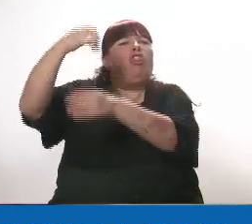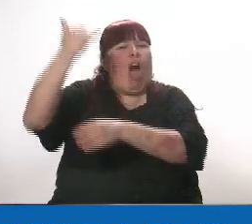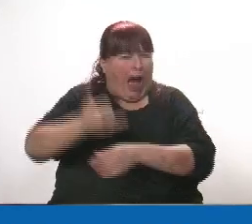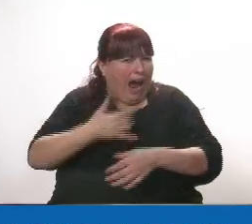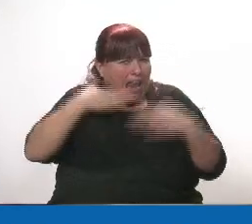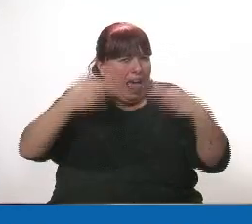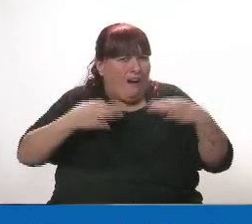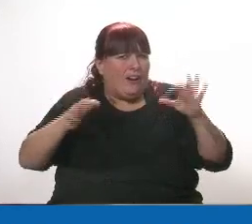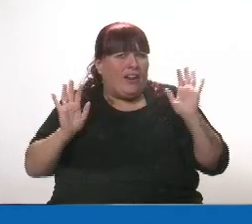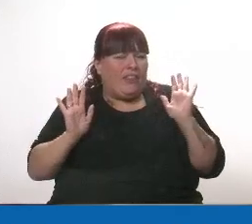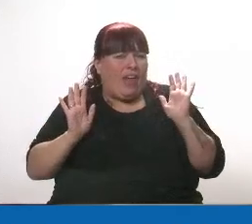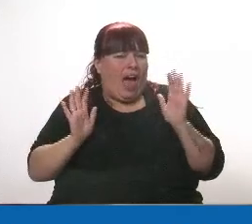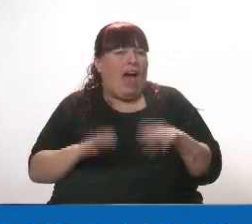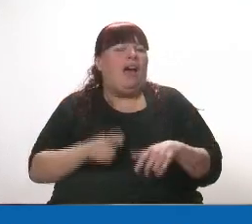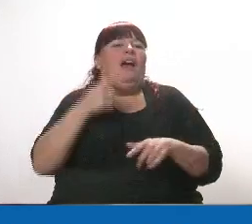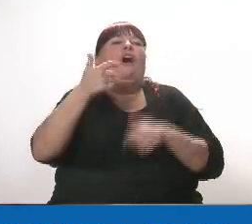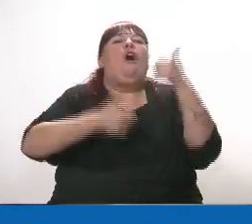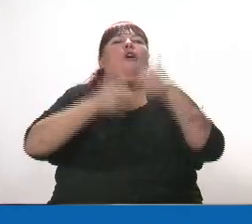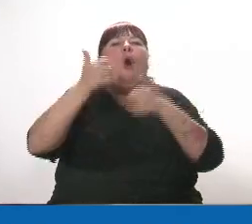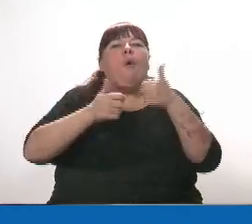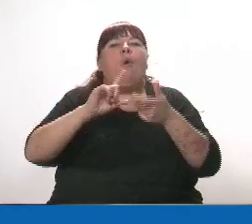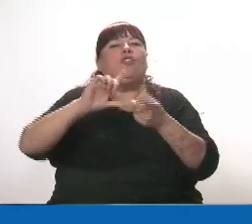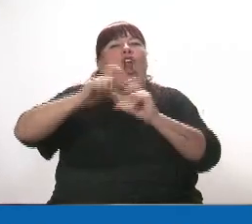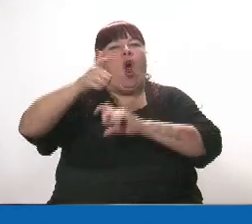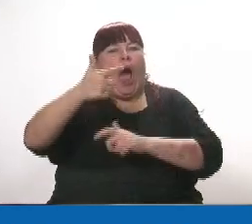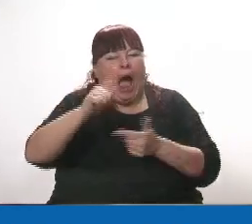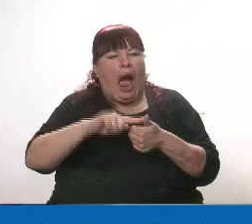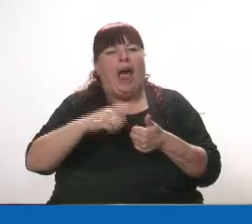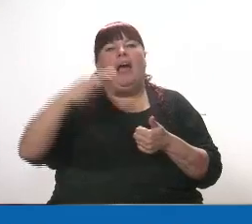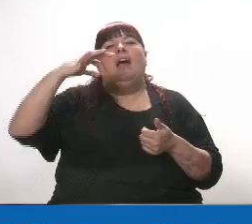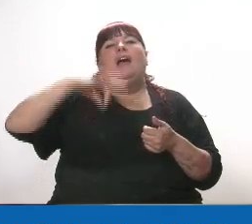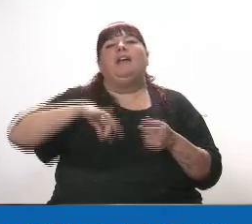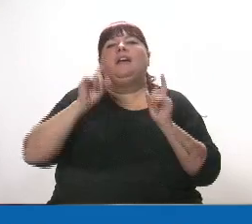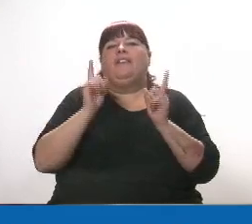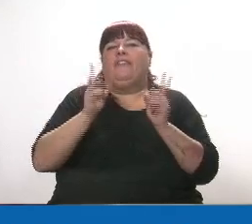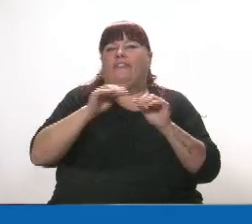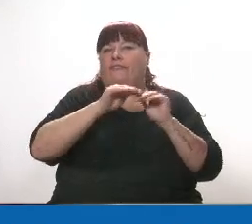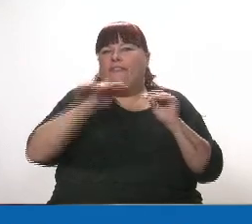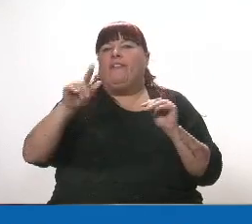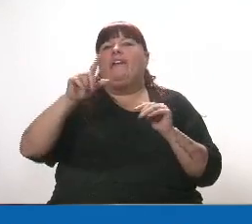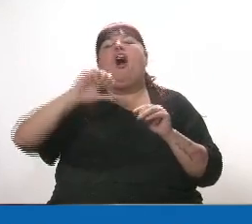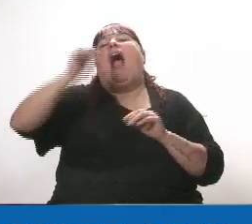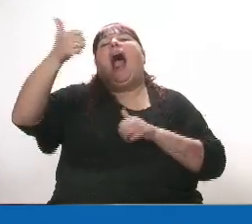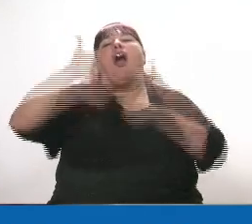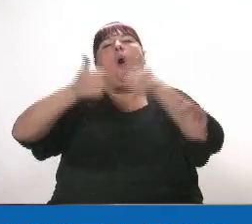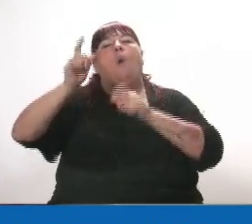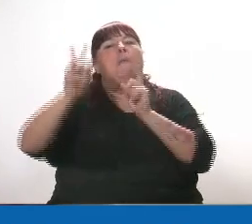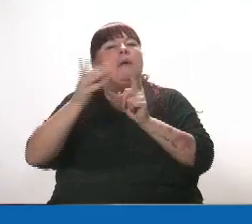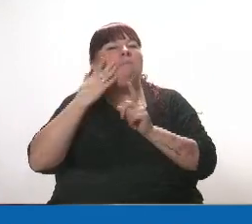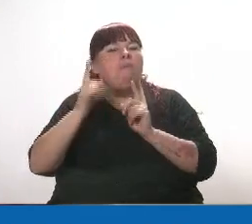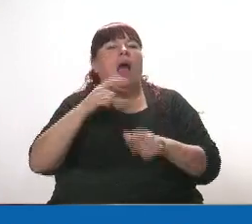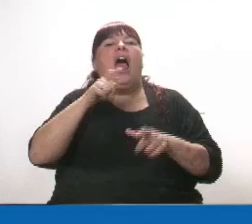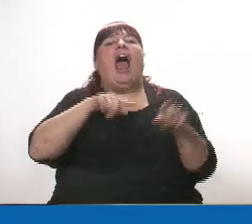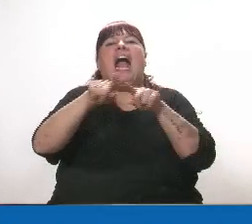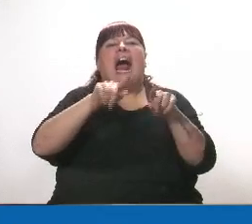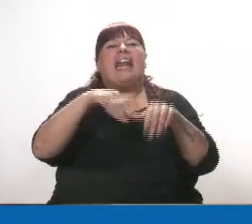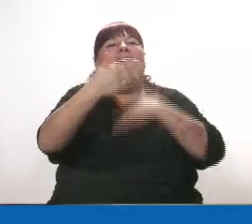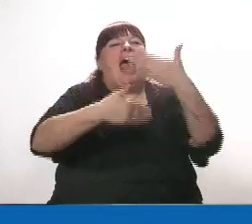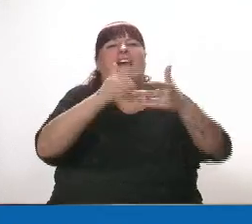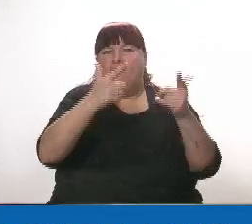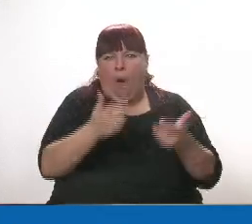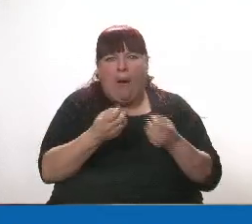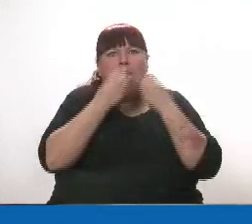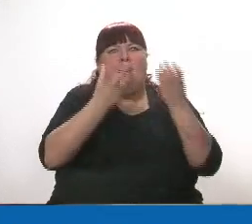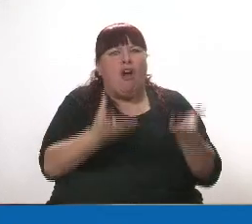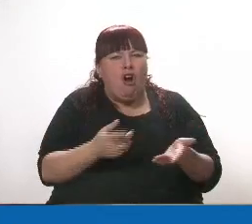la realidad son los concursos que no se renuevan son los que ganan siempre los mismos eh son las carreras que no se modernizan